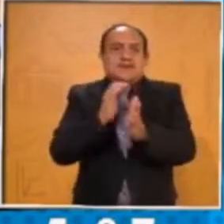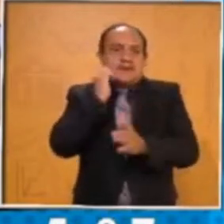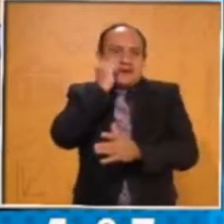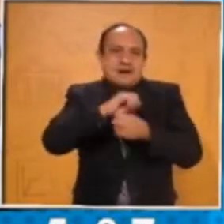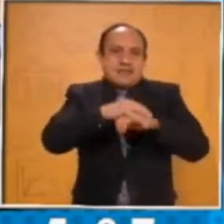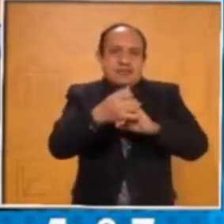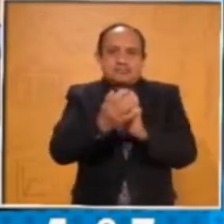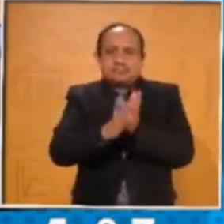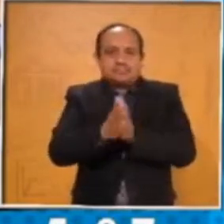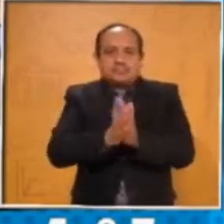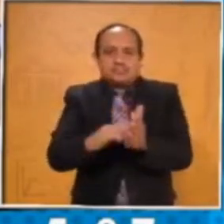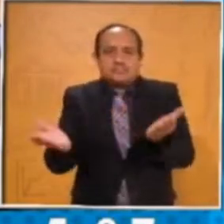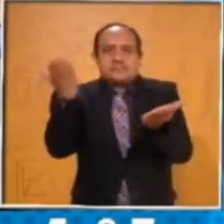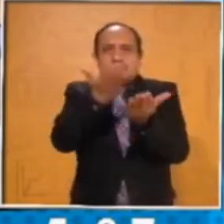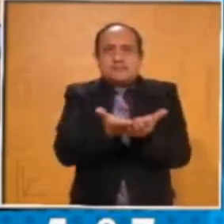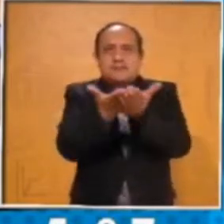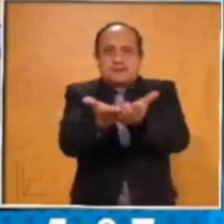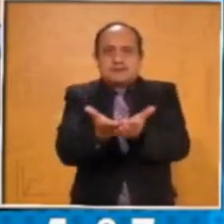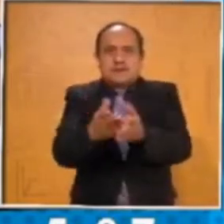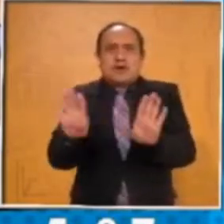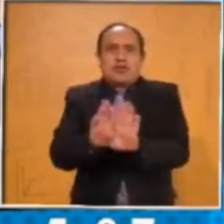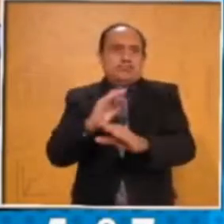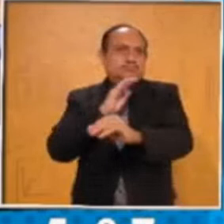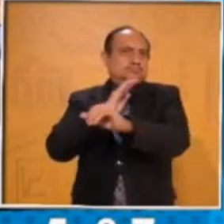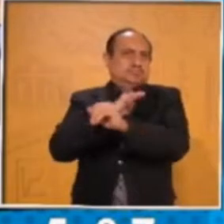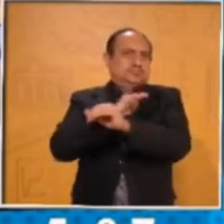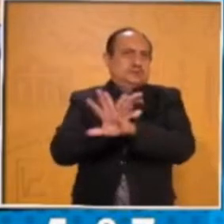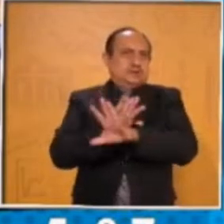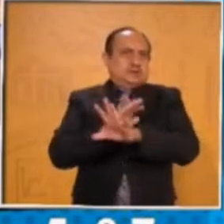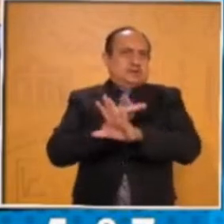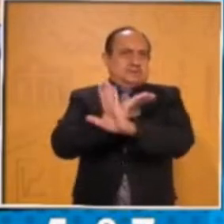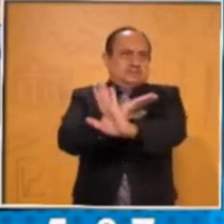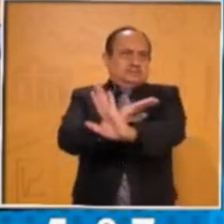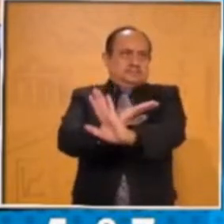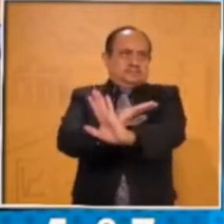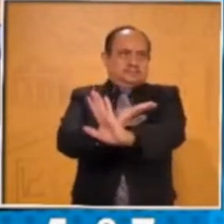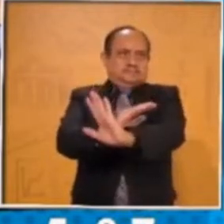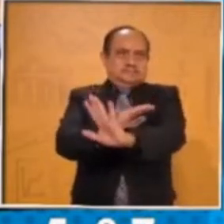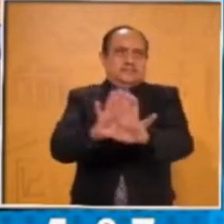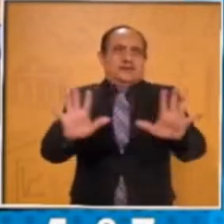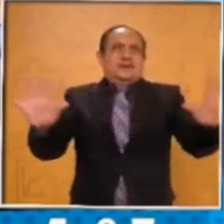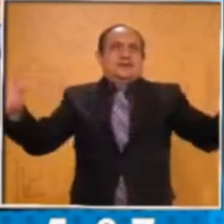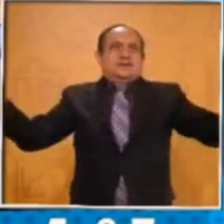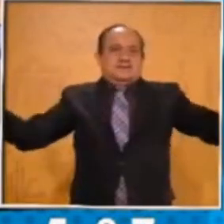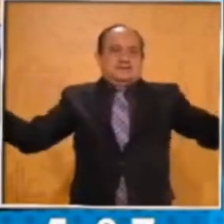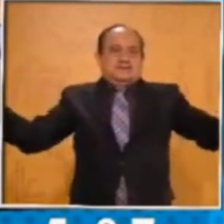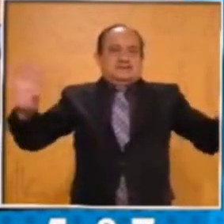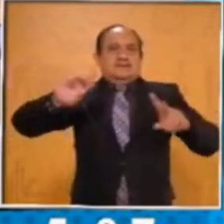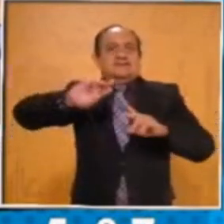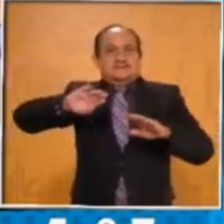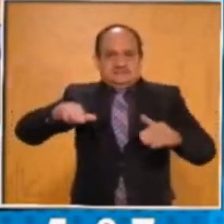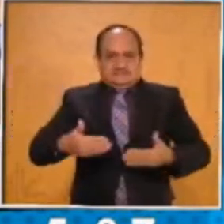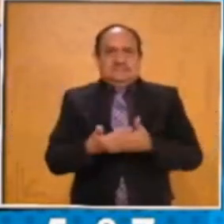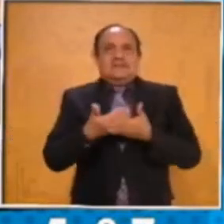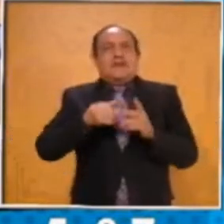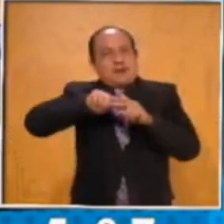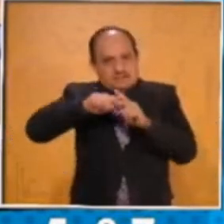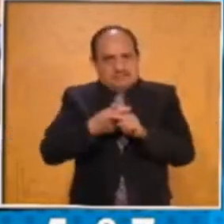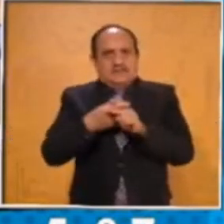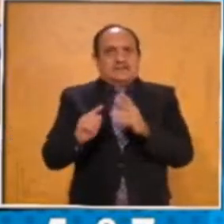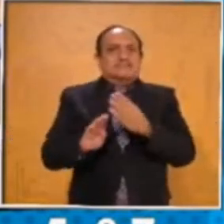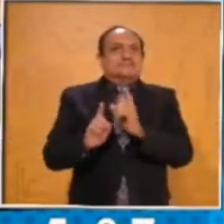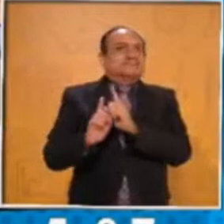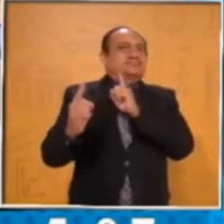comparte algo de su escudo protector al extender tus brazos y es así como nace la superheroína Susana